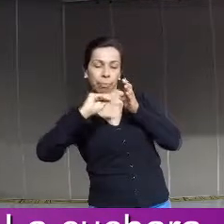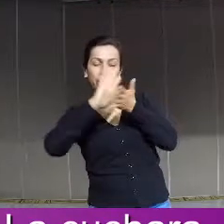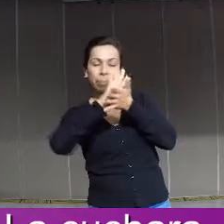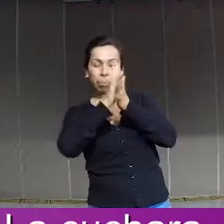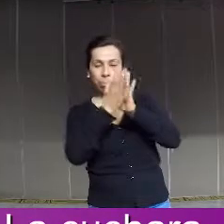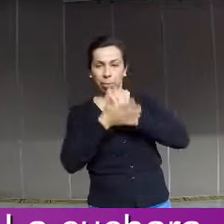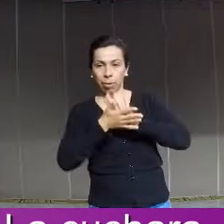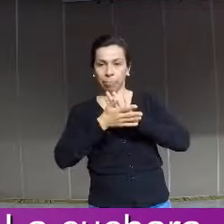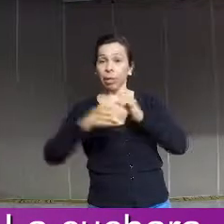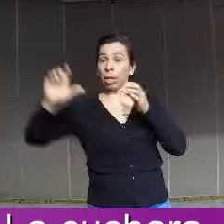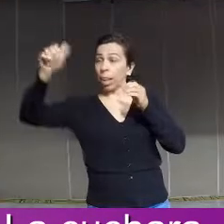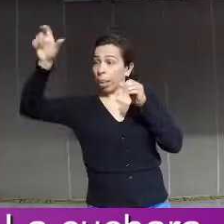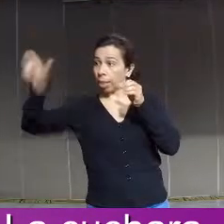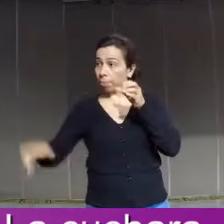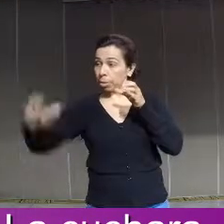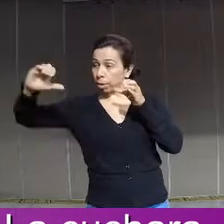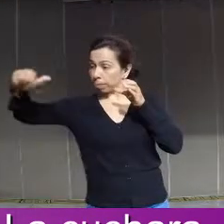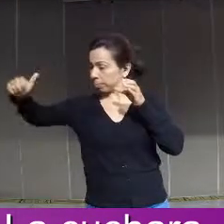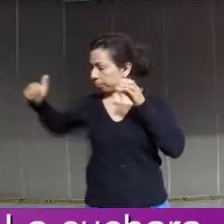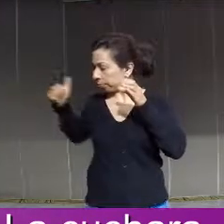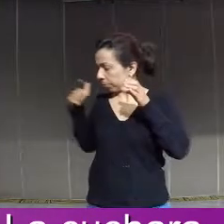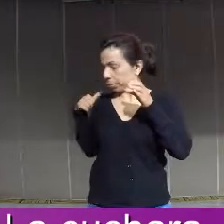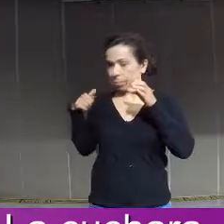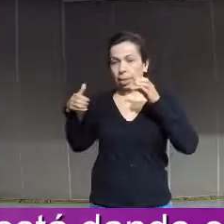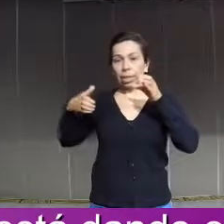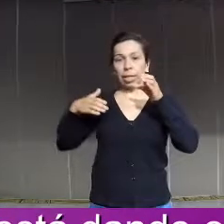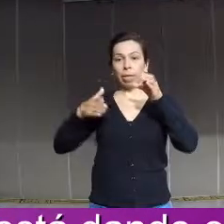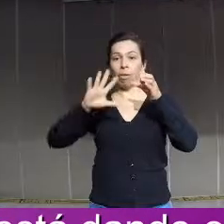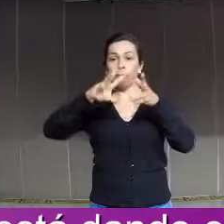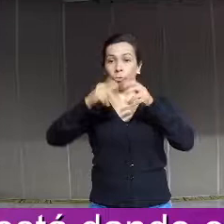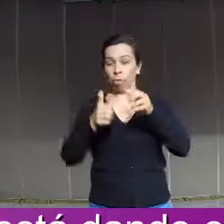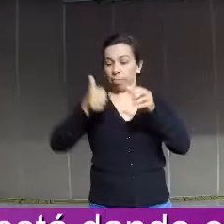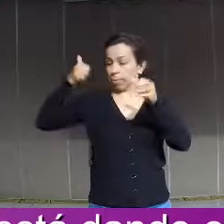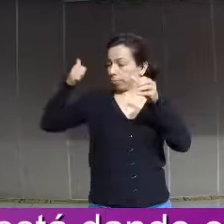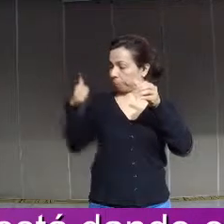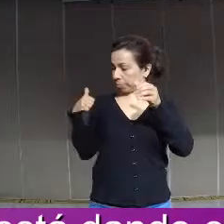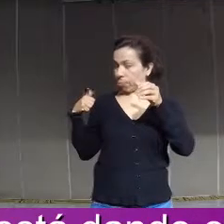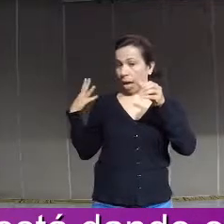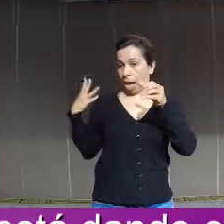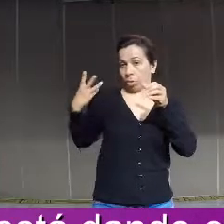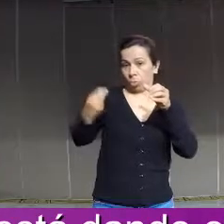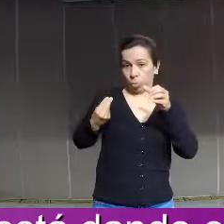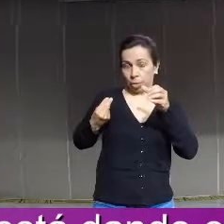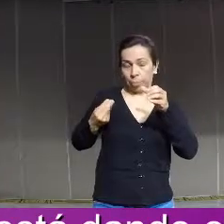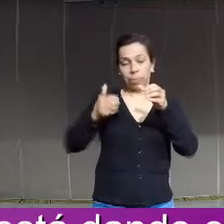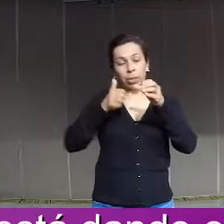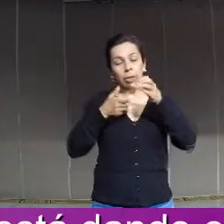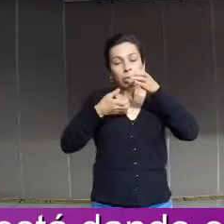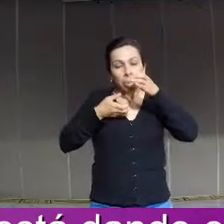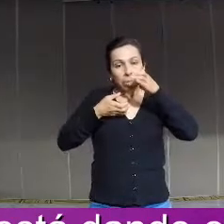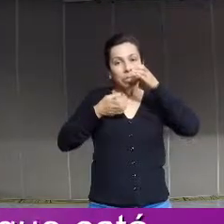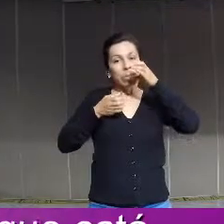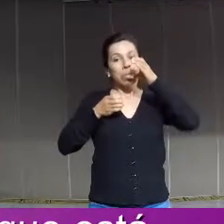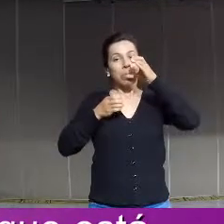del paciente, se utiliza para que el auxiliar o la persona que le está dando de comer vea el ingreso